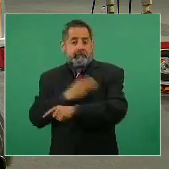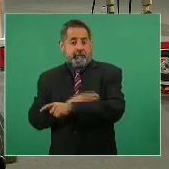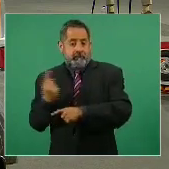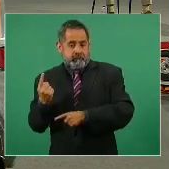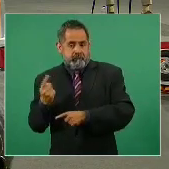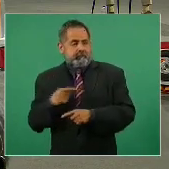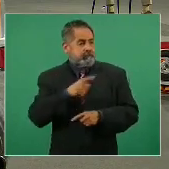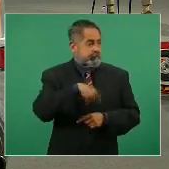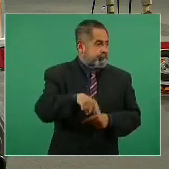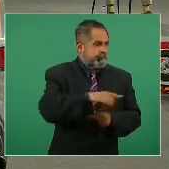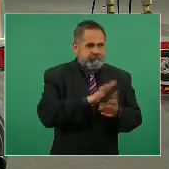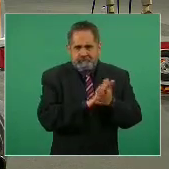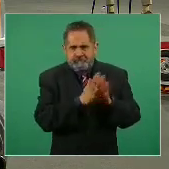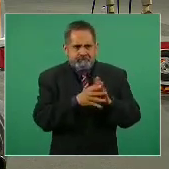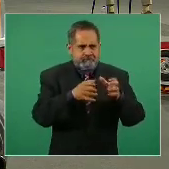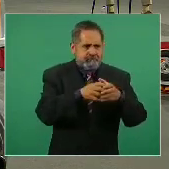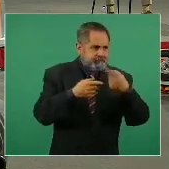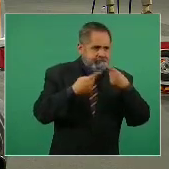llevaron a cabo